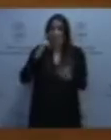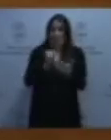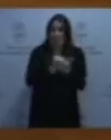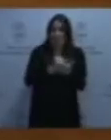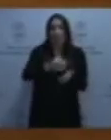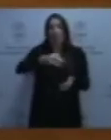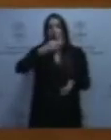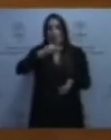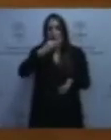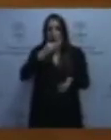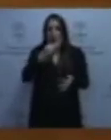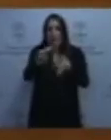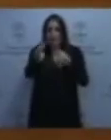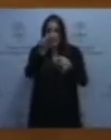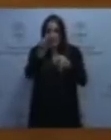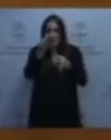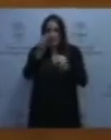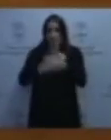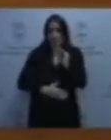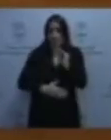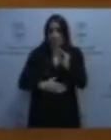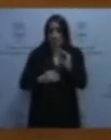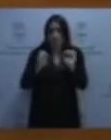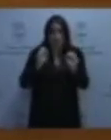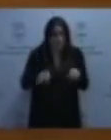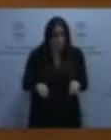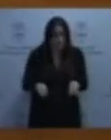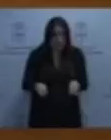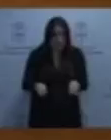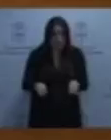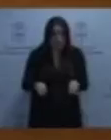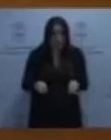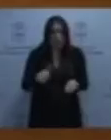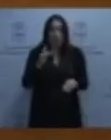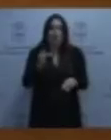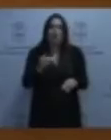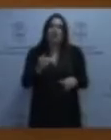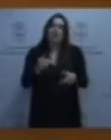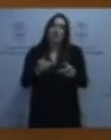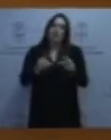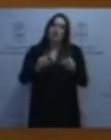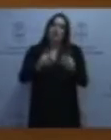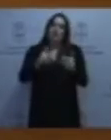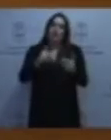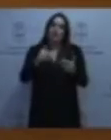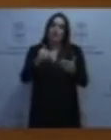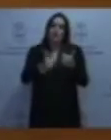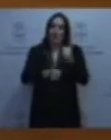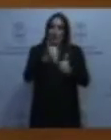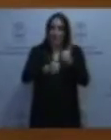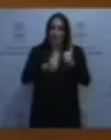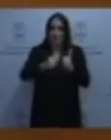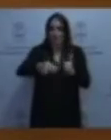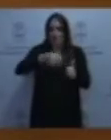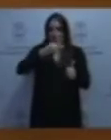sin perfilar, en sin acotar y en sin limitar, con semejante peso además para la